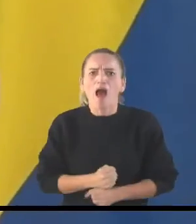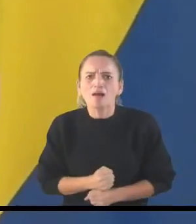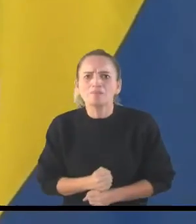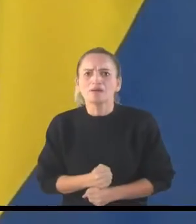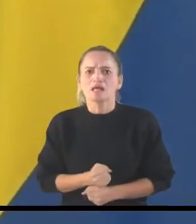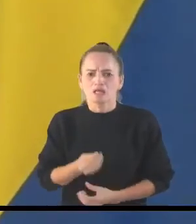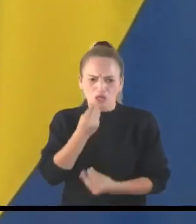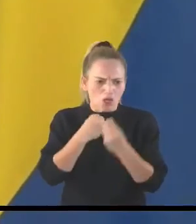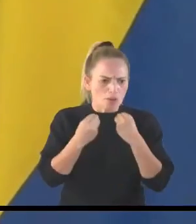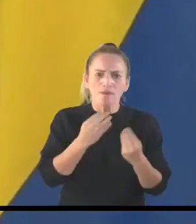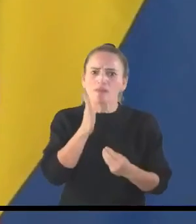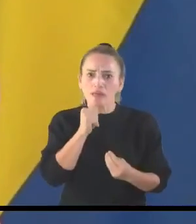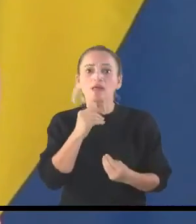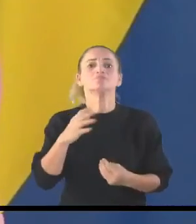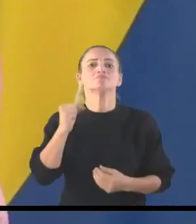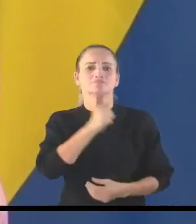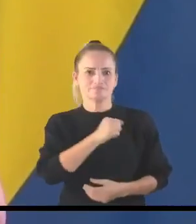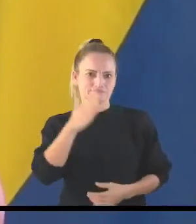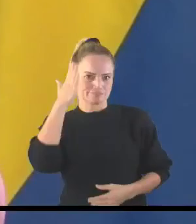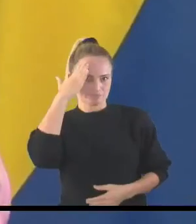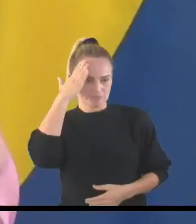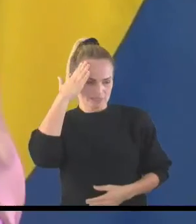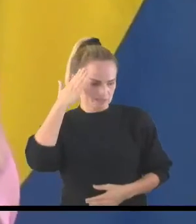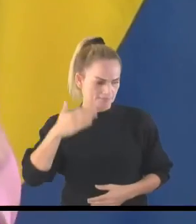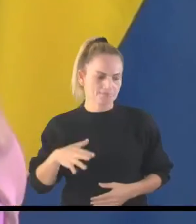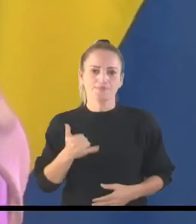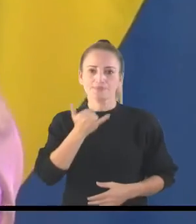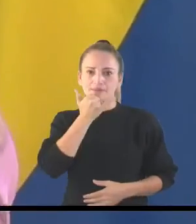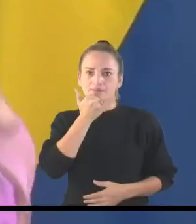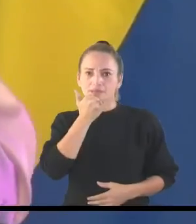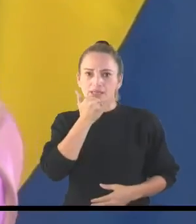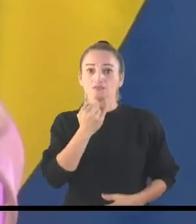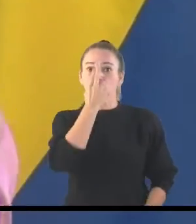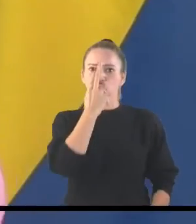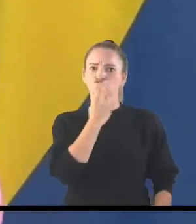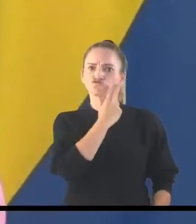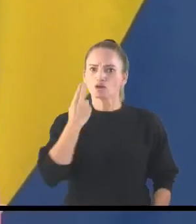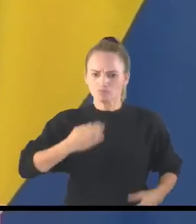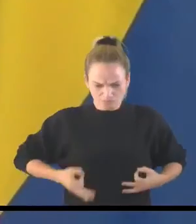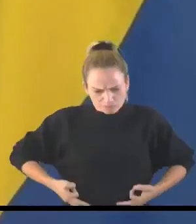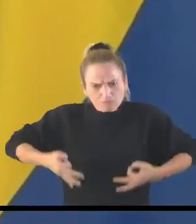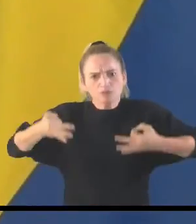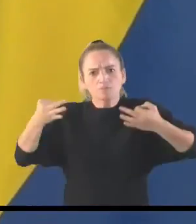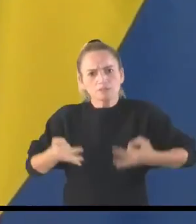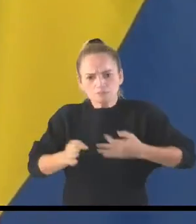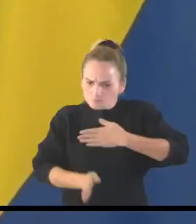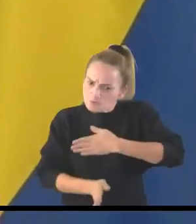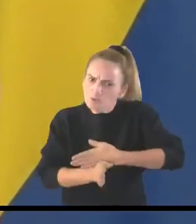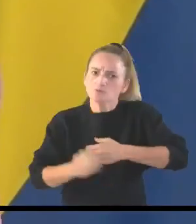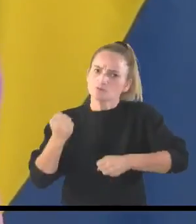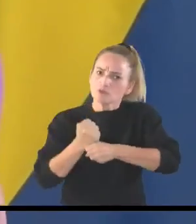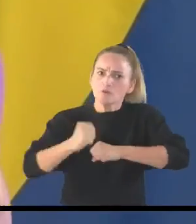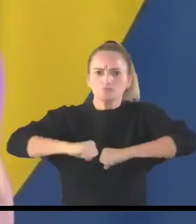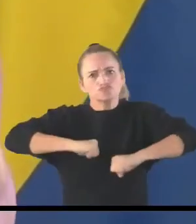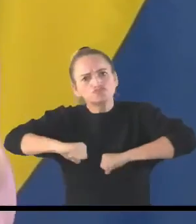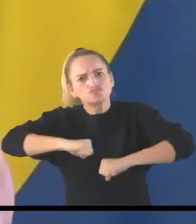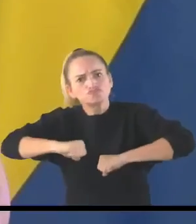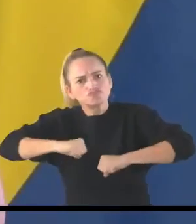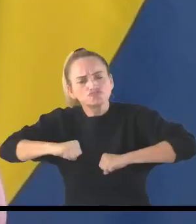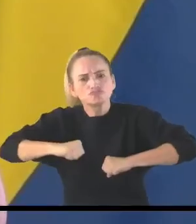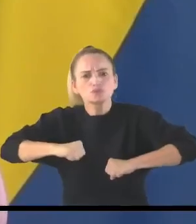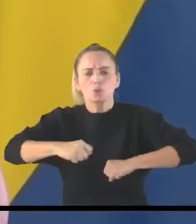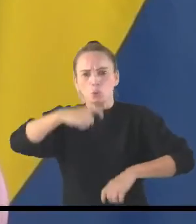para darle a sus hijos. Y eso entonces nos tiene que comprometer a seguir trabajando de